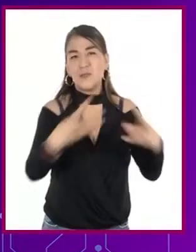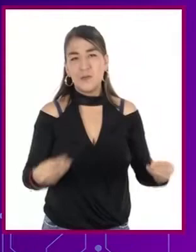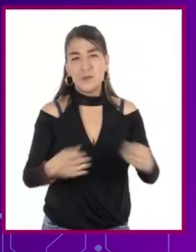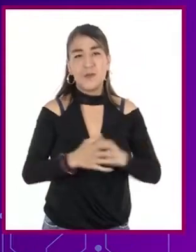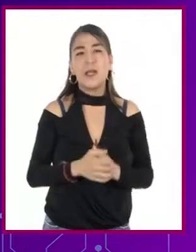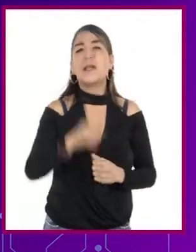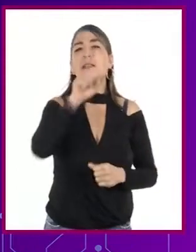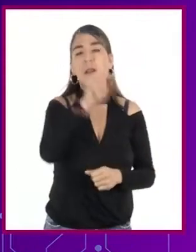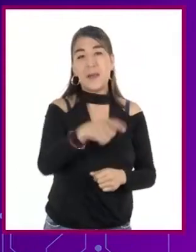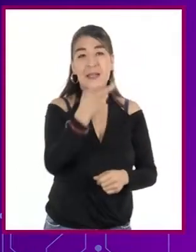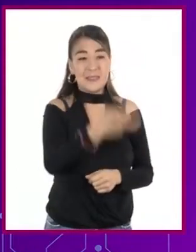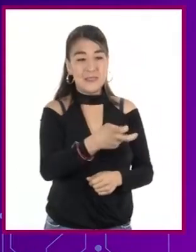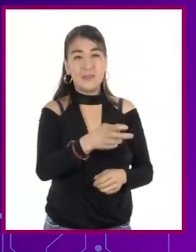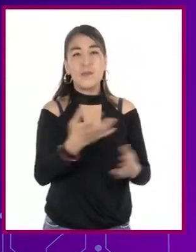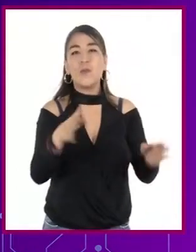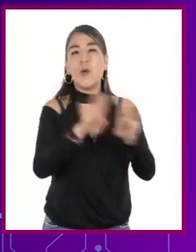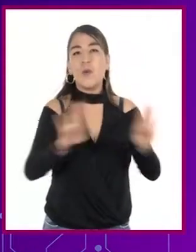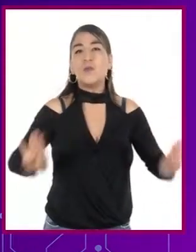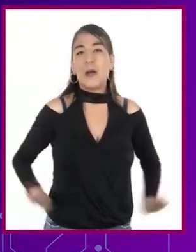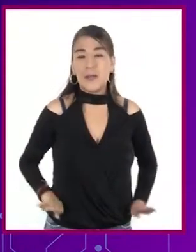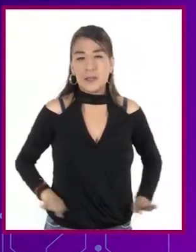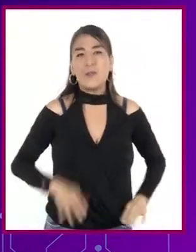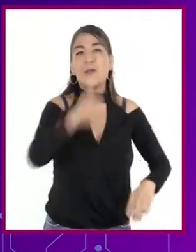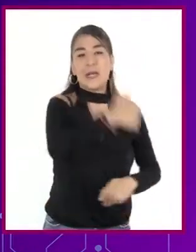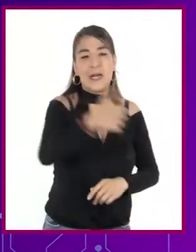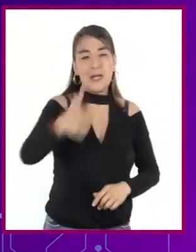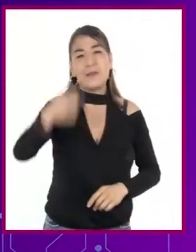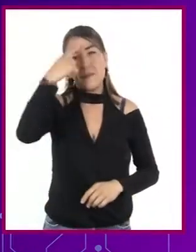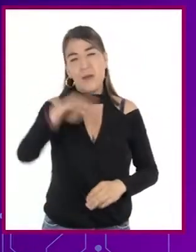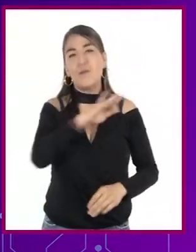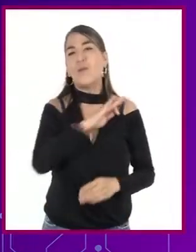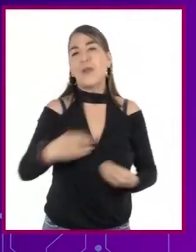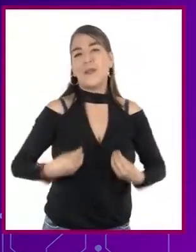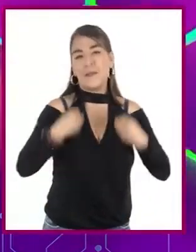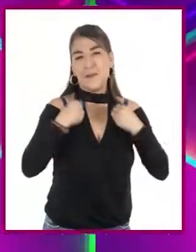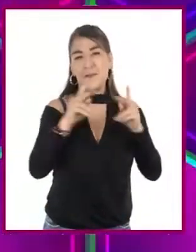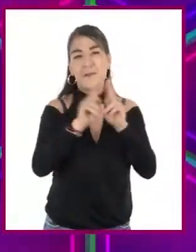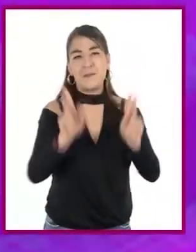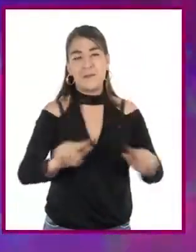ya que es a partir de dicha actitud que podemos o no vivir en paz.